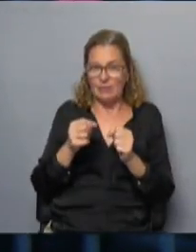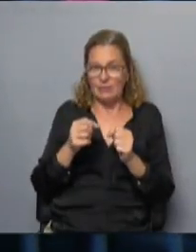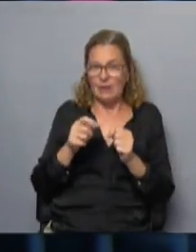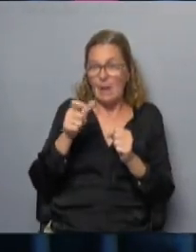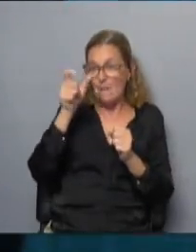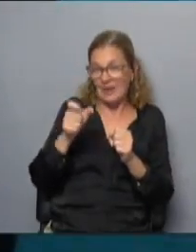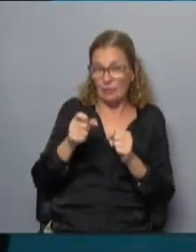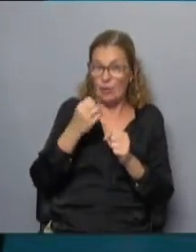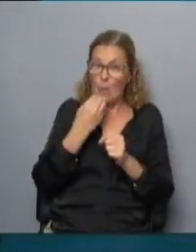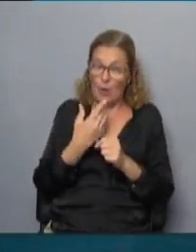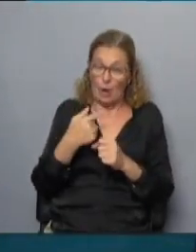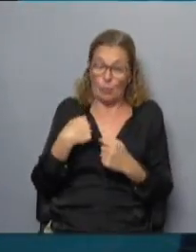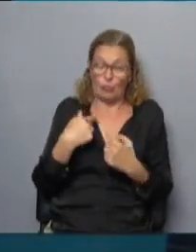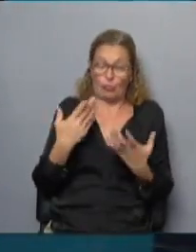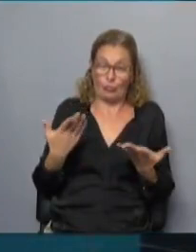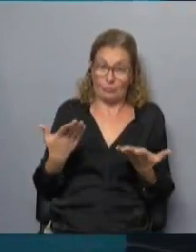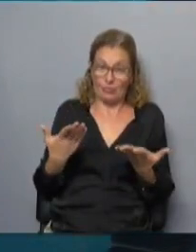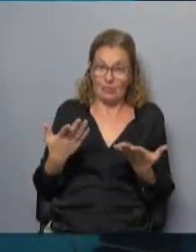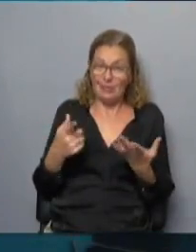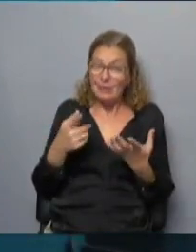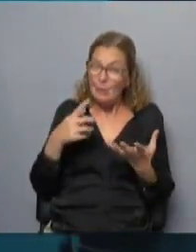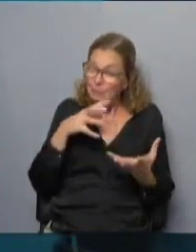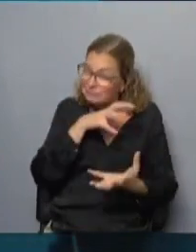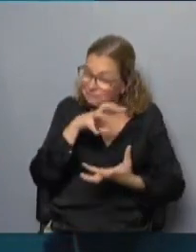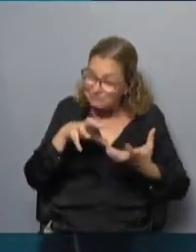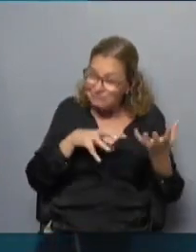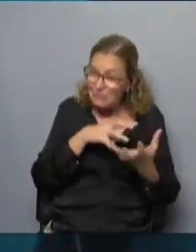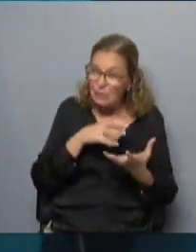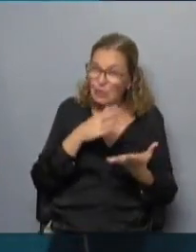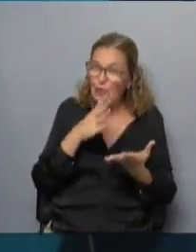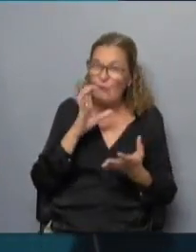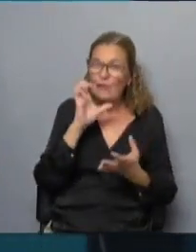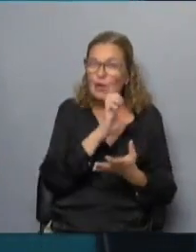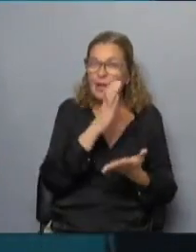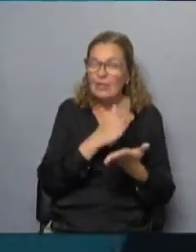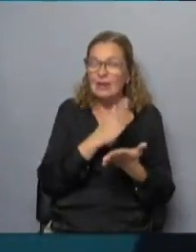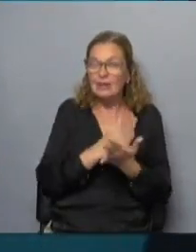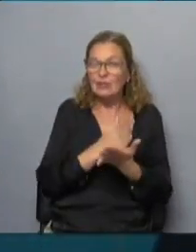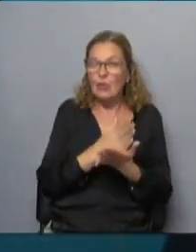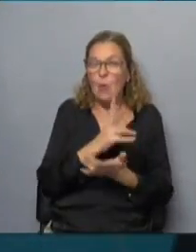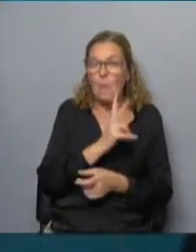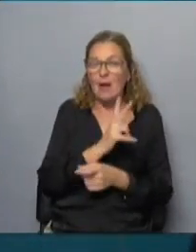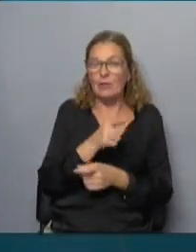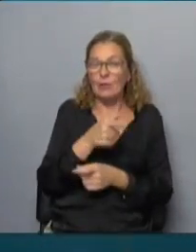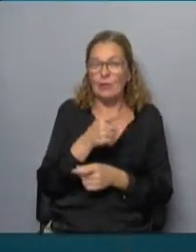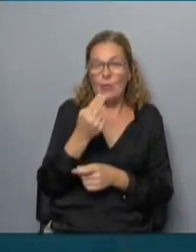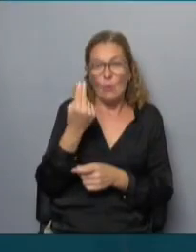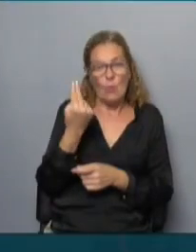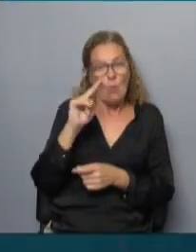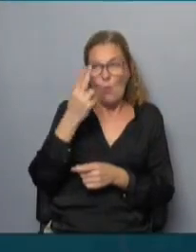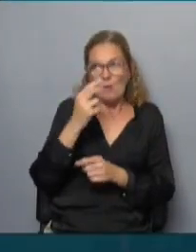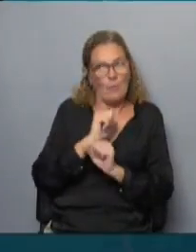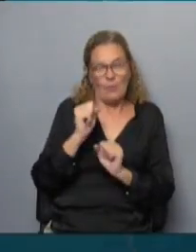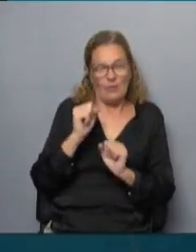como nosotros ahí hay un lío no se pueden violar los derechos humanos en este país no se no se lo debería permitir